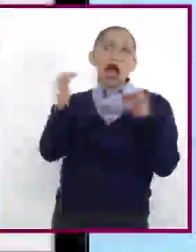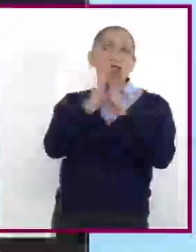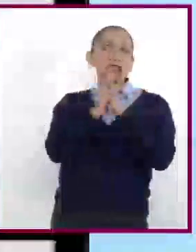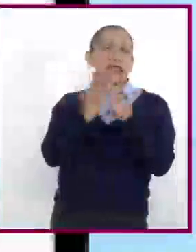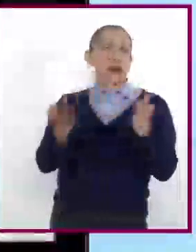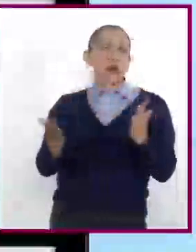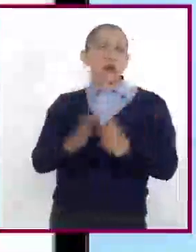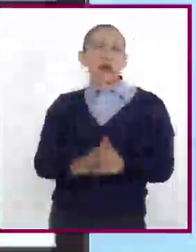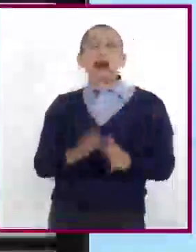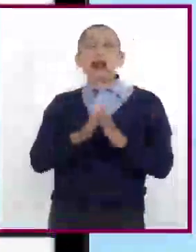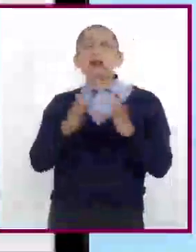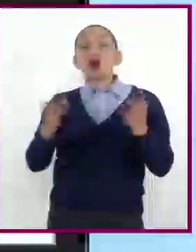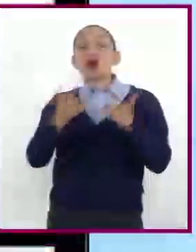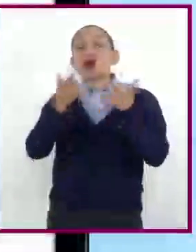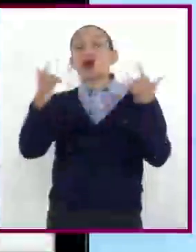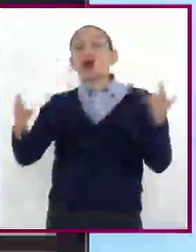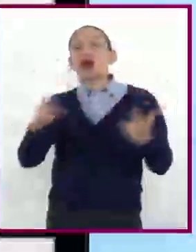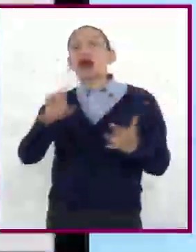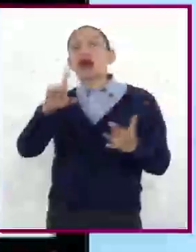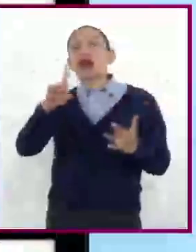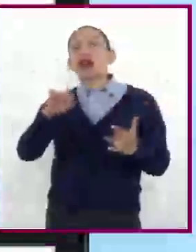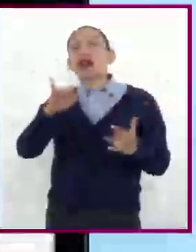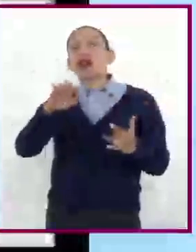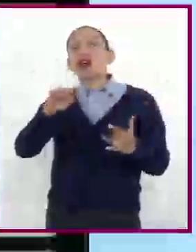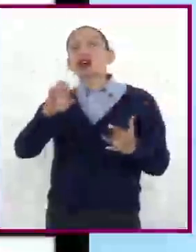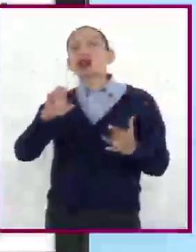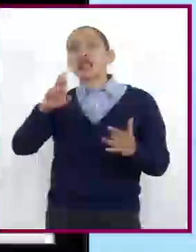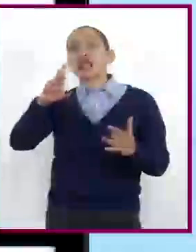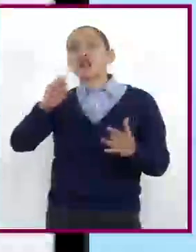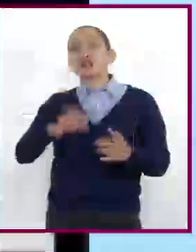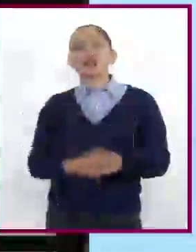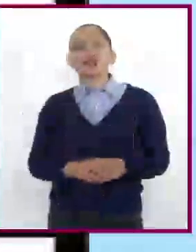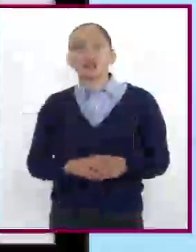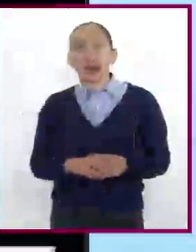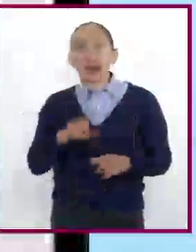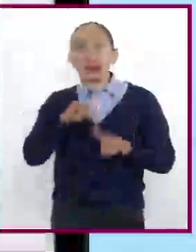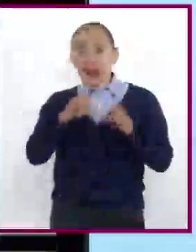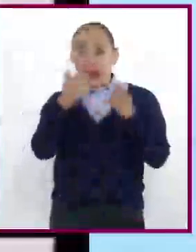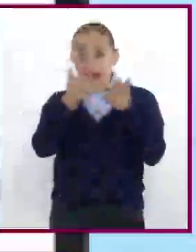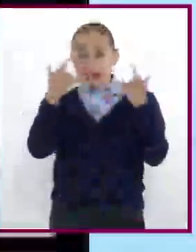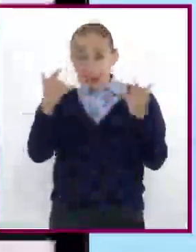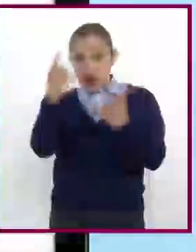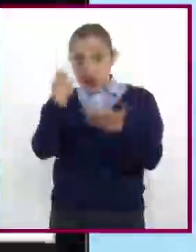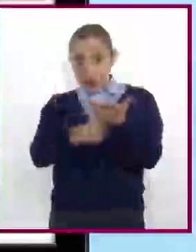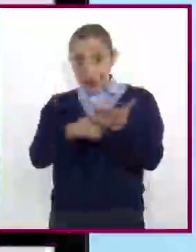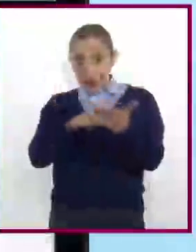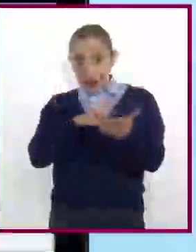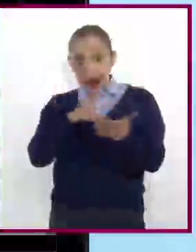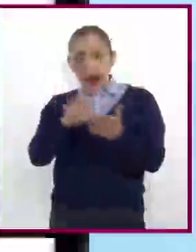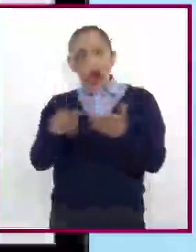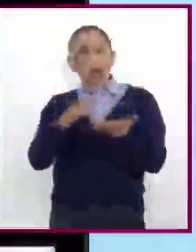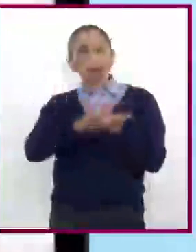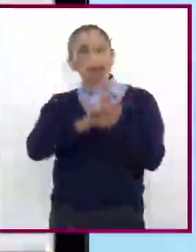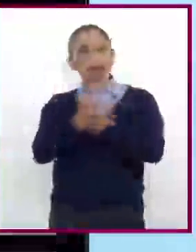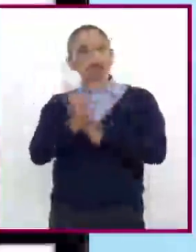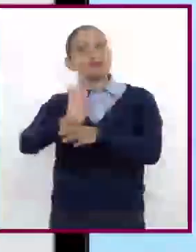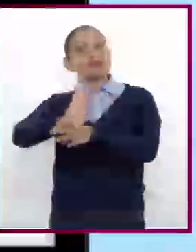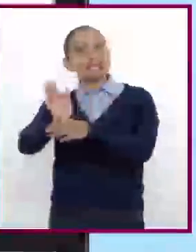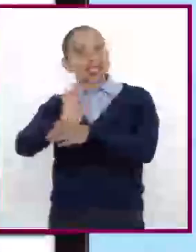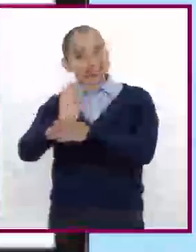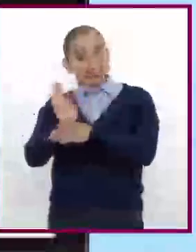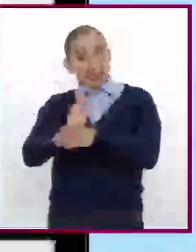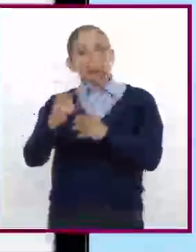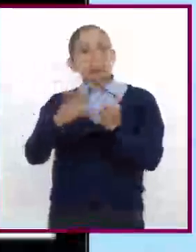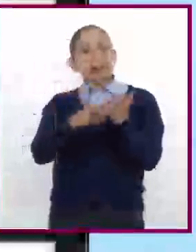obra, el libro de cuentos El Diosero. Varios relatos de este libro han sido llevados al cine.